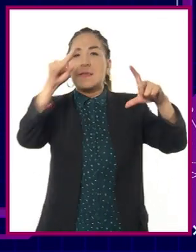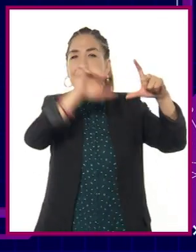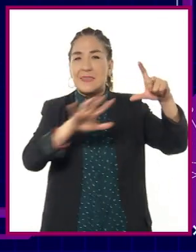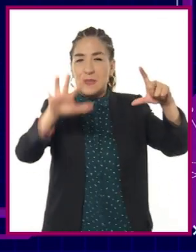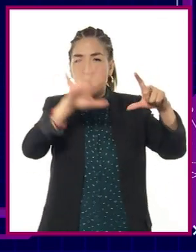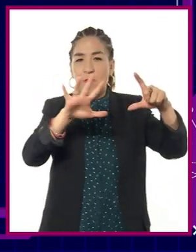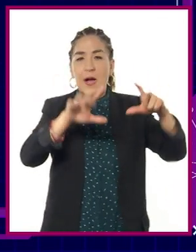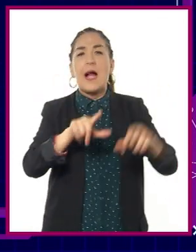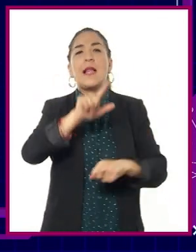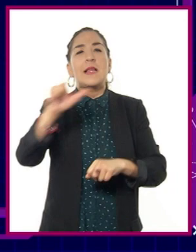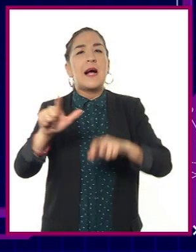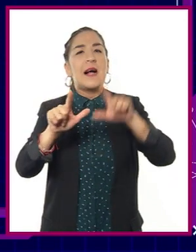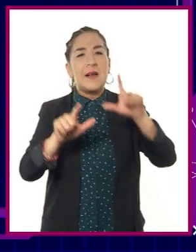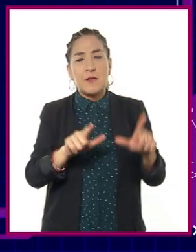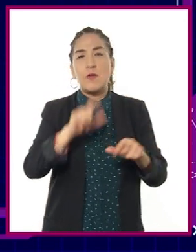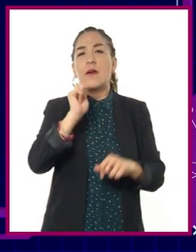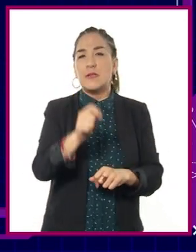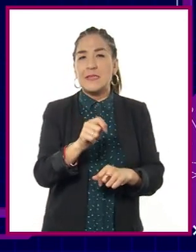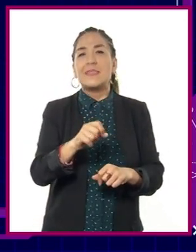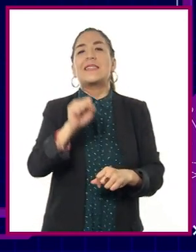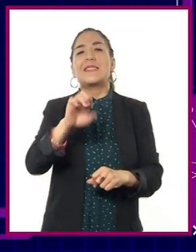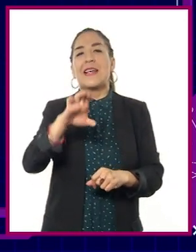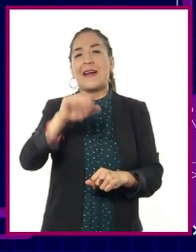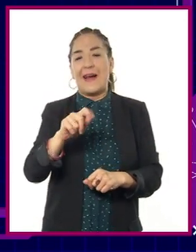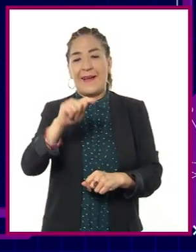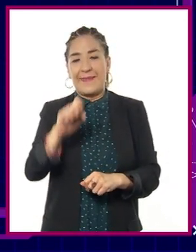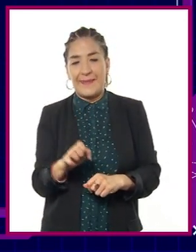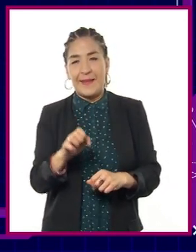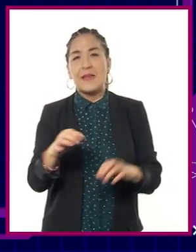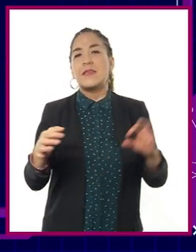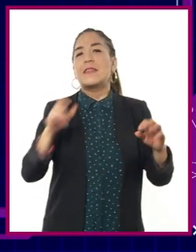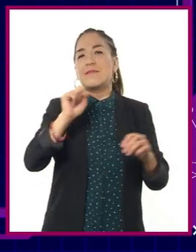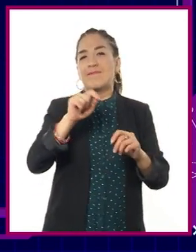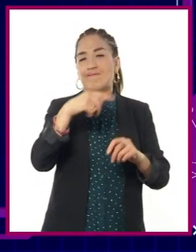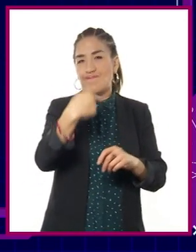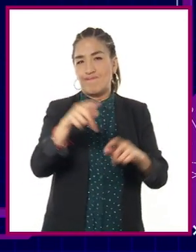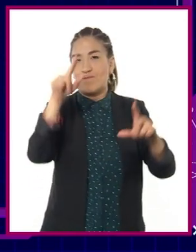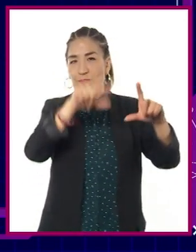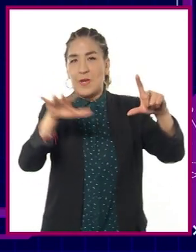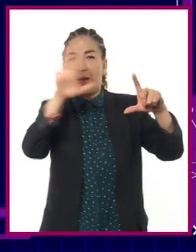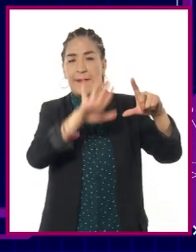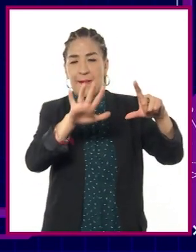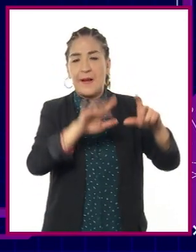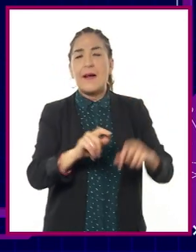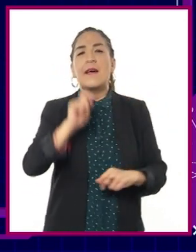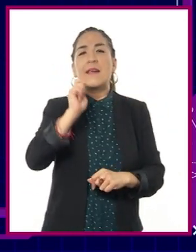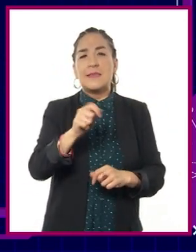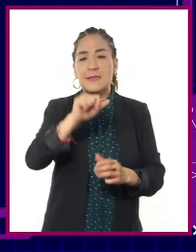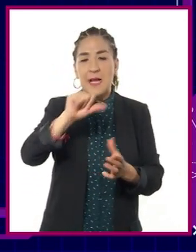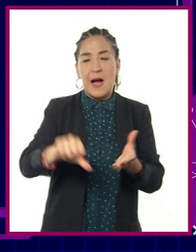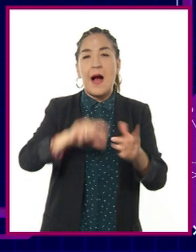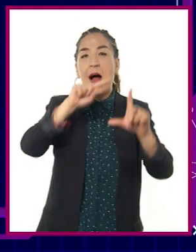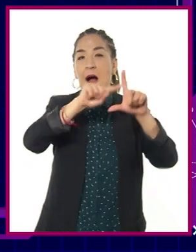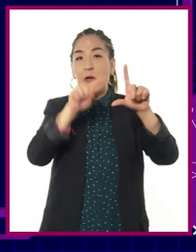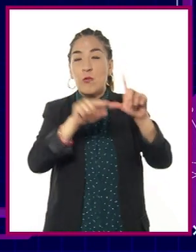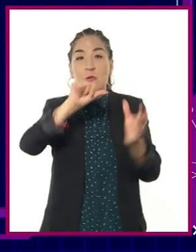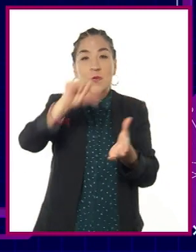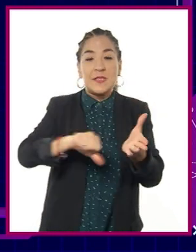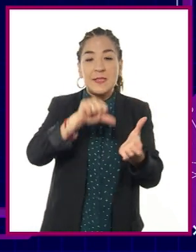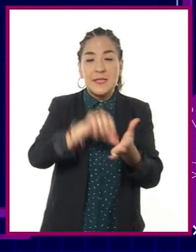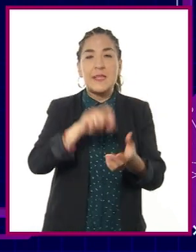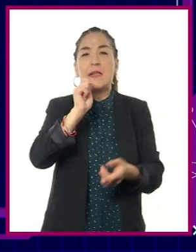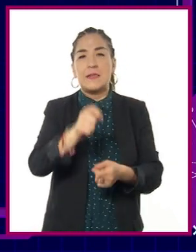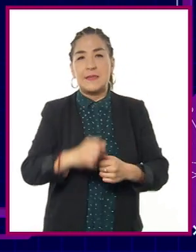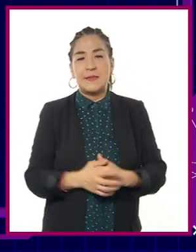lados son secantes a ella. Ya saben que un ángulo central es aquel